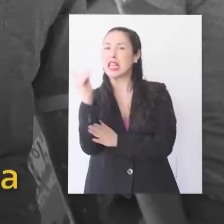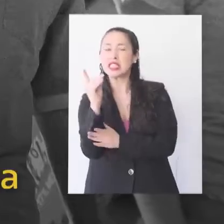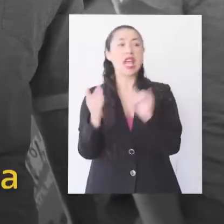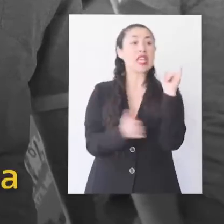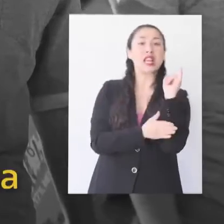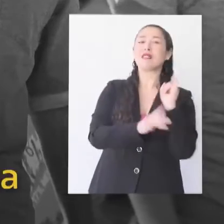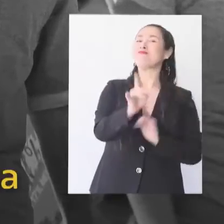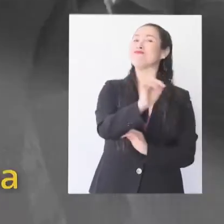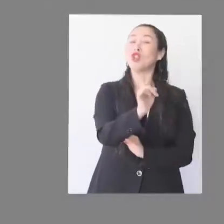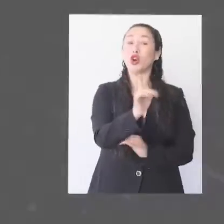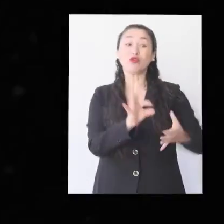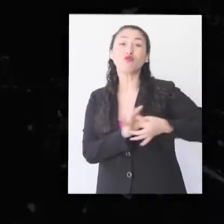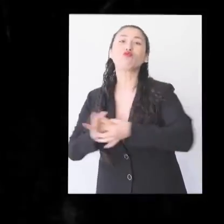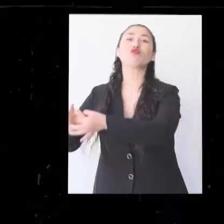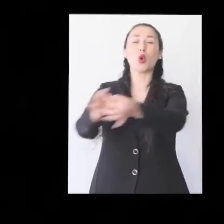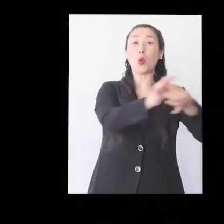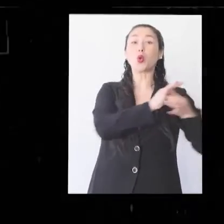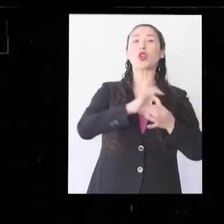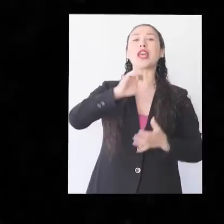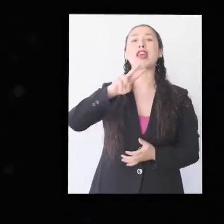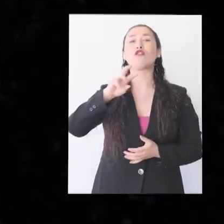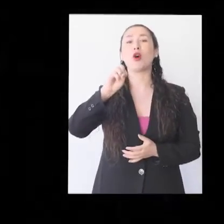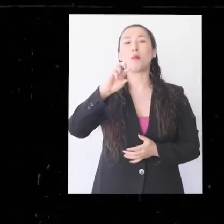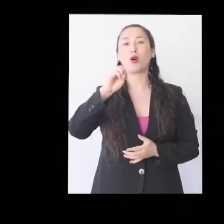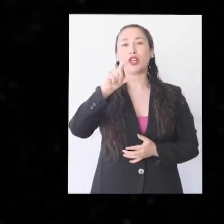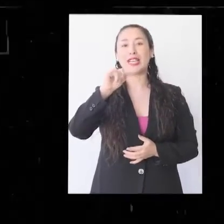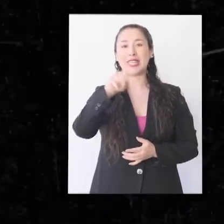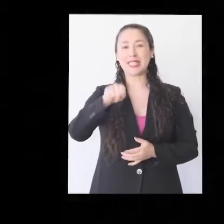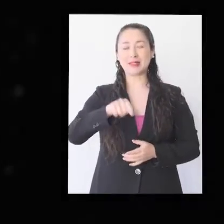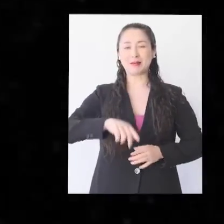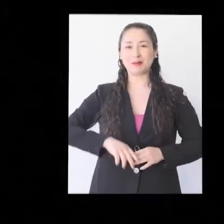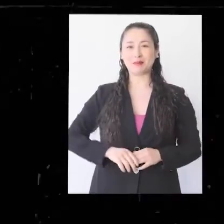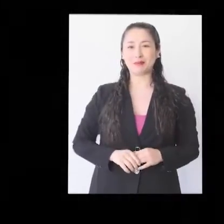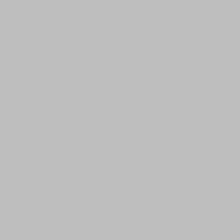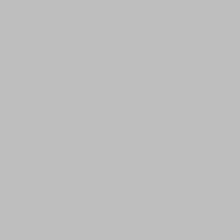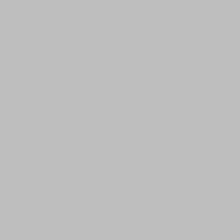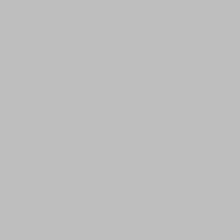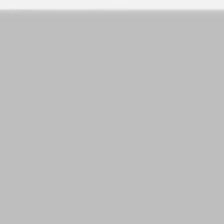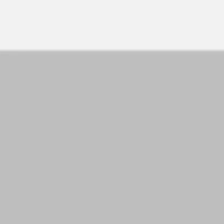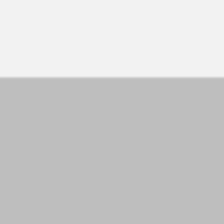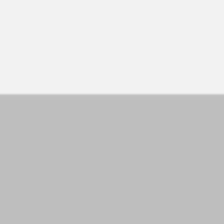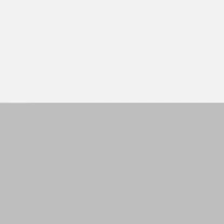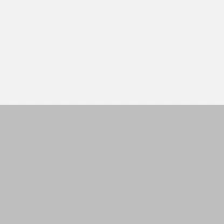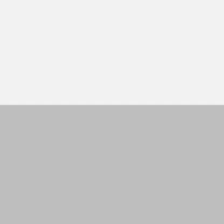de izquierda ni de derecha, sino de todos. Evópoli.